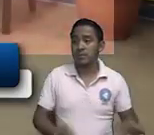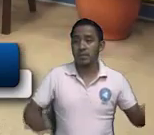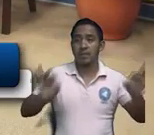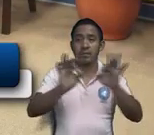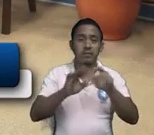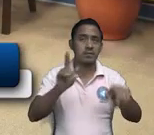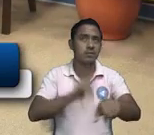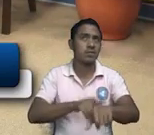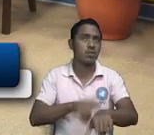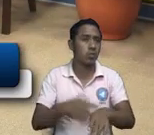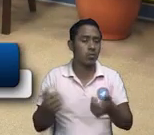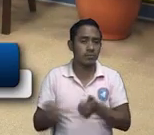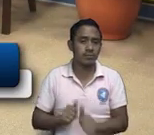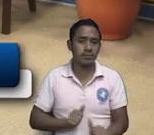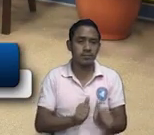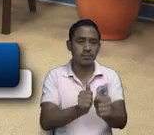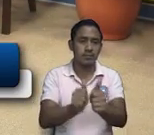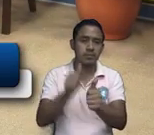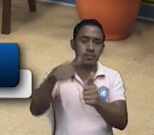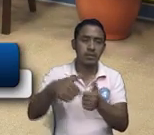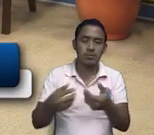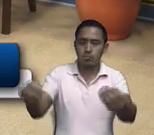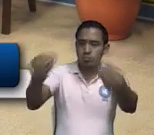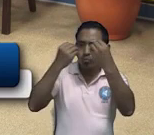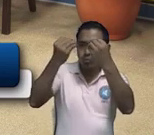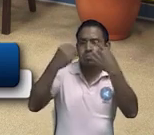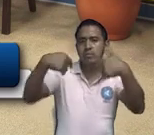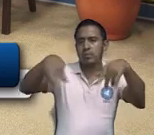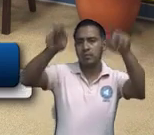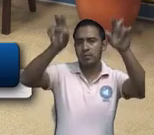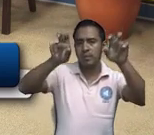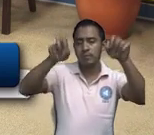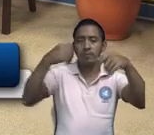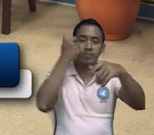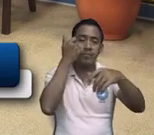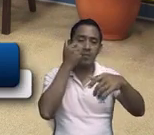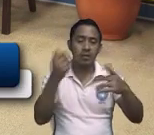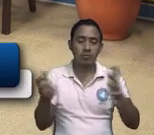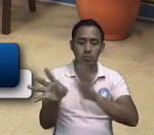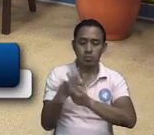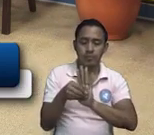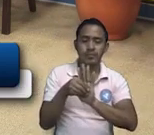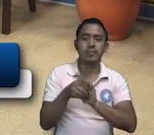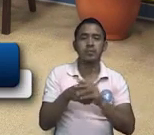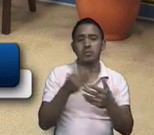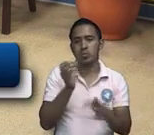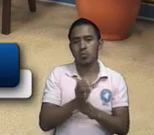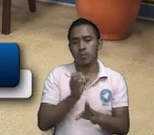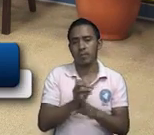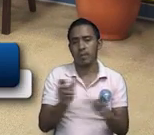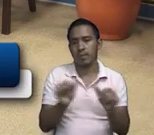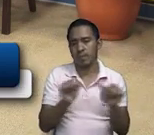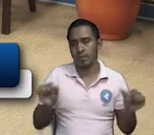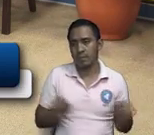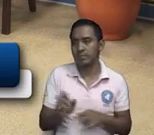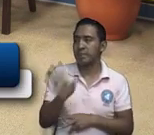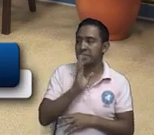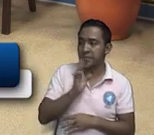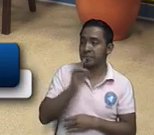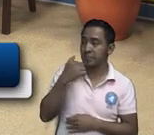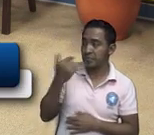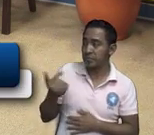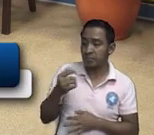y habernos acompañado e introducido sobre este tema, las infecciones transmitidas por la mascota, que como ya usted